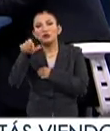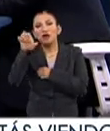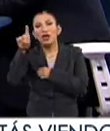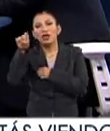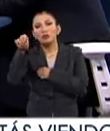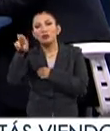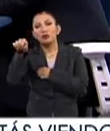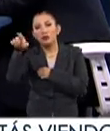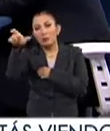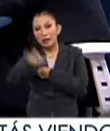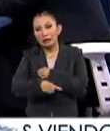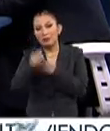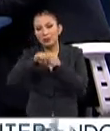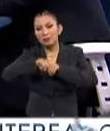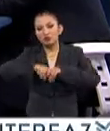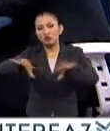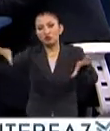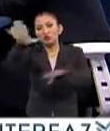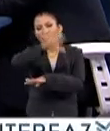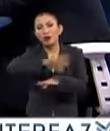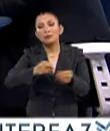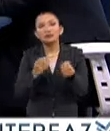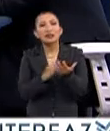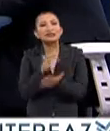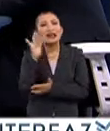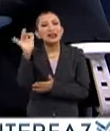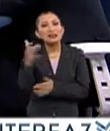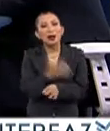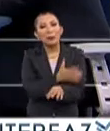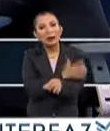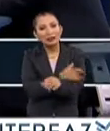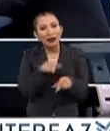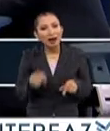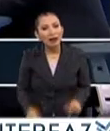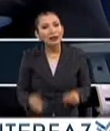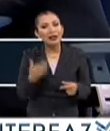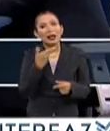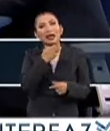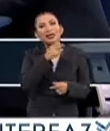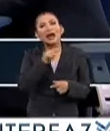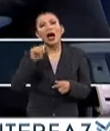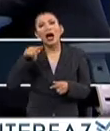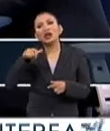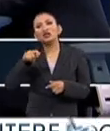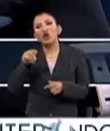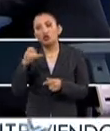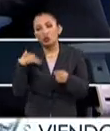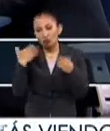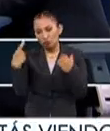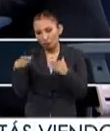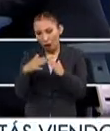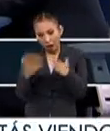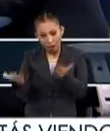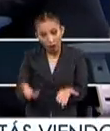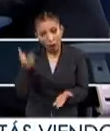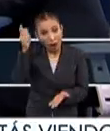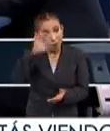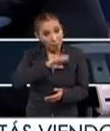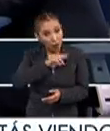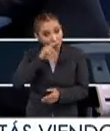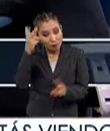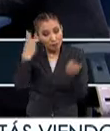www.radioeducacion.edu.mx, y de ahí se expandirán a todas las plataformas. Muchísimas gracias por habernos acompañado, Hilda, Antonio. Esta es su casa, ojalá que pronto